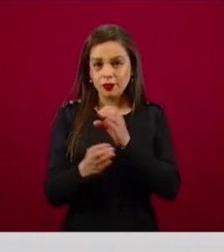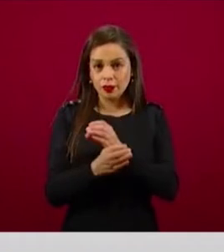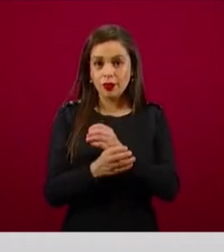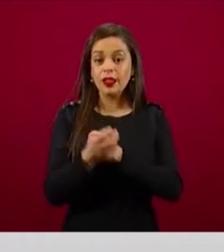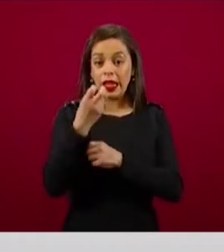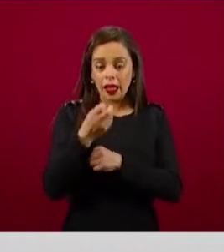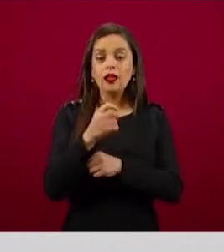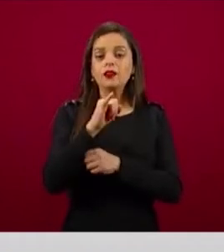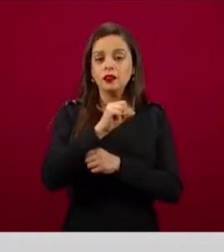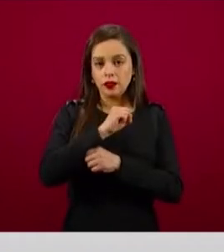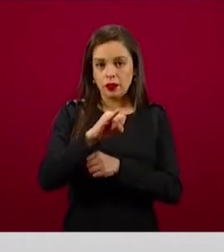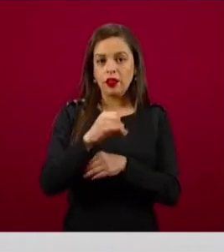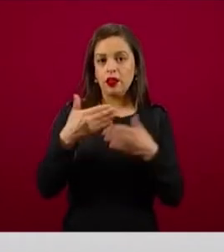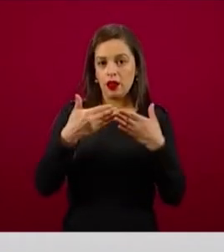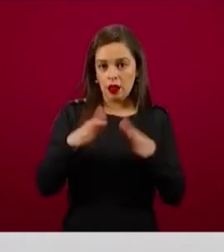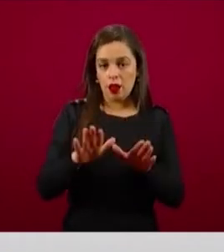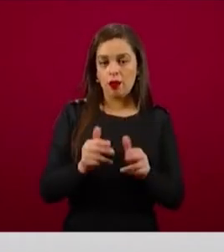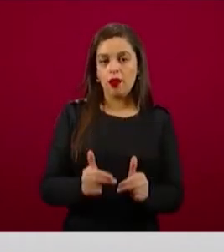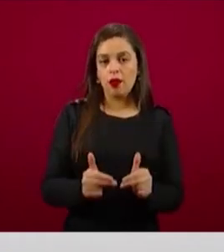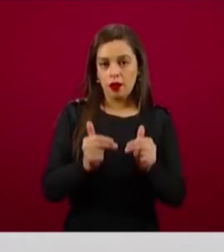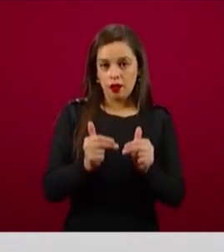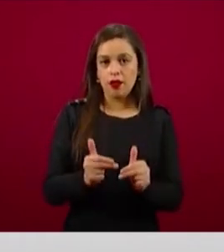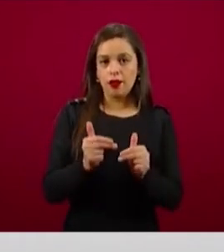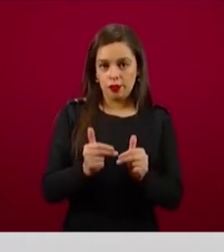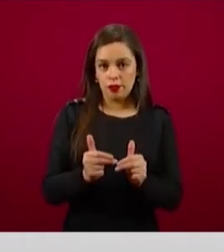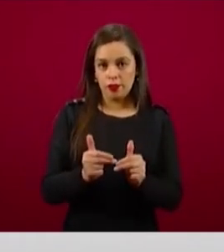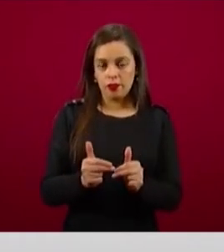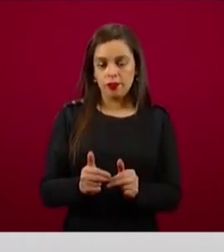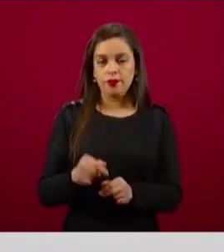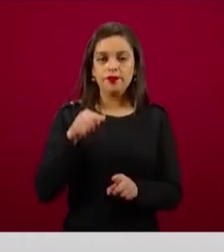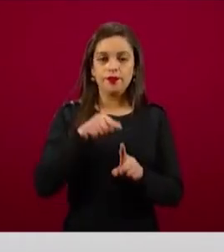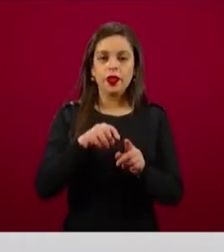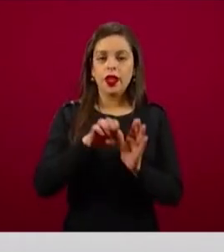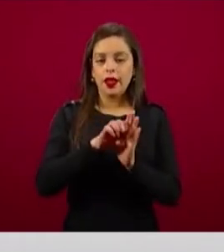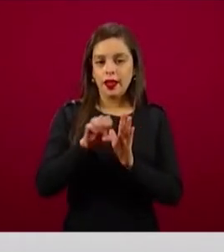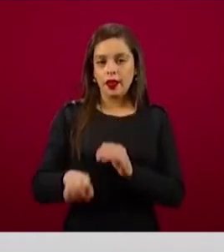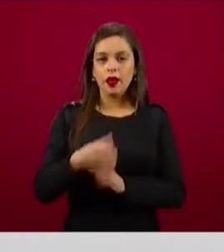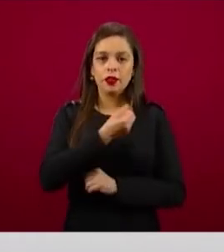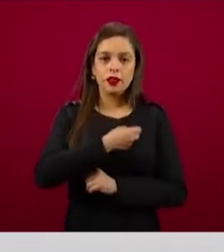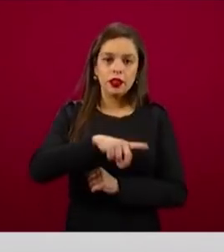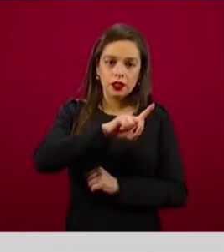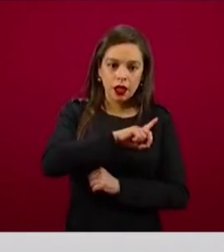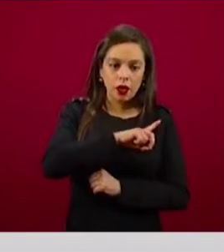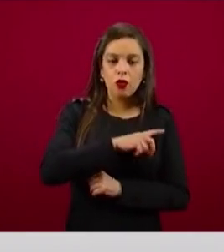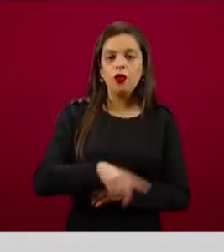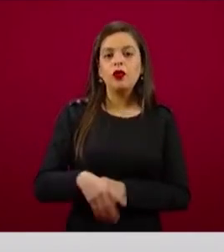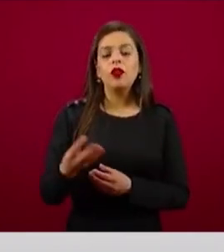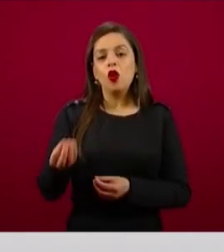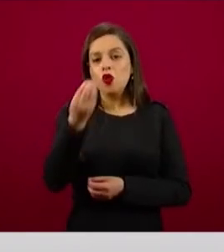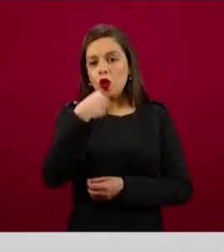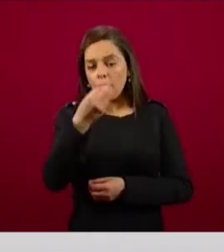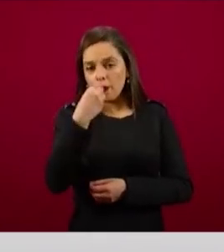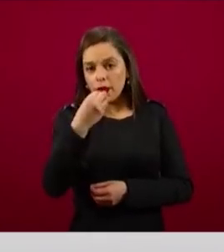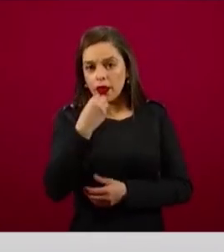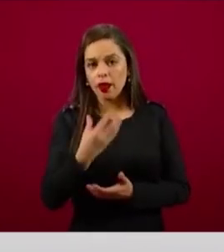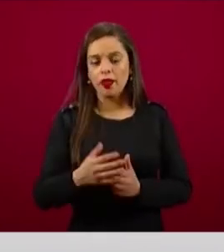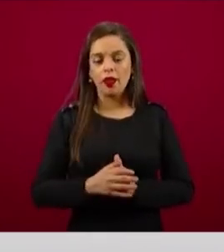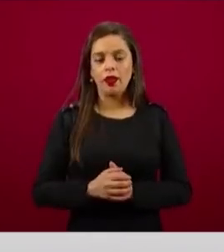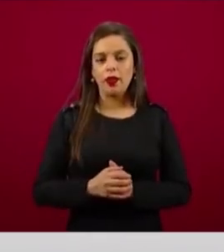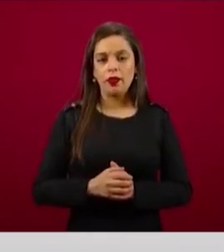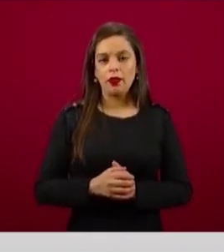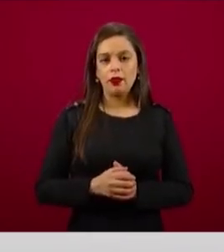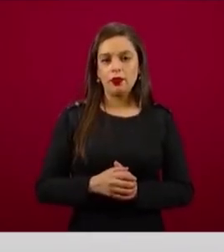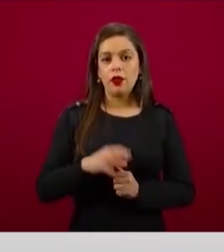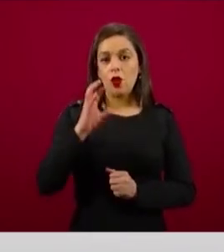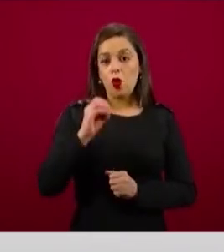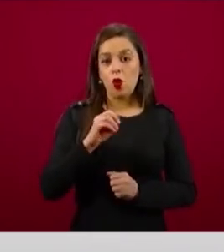esenciales. Aquellas que tienen que ver con los servicios de salud, aquellas que tienen que ver con la alimentación y los lugares donde adquirimos